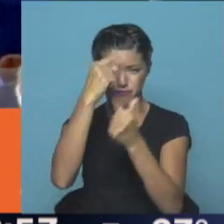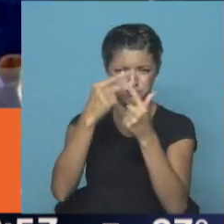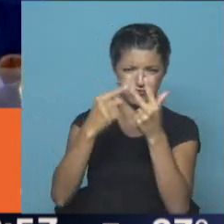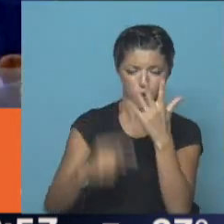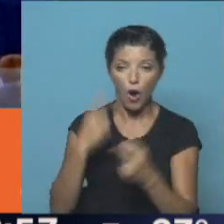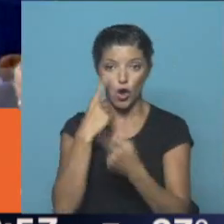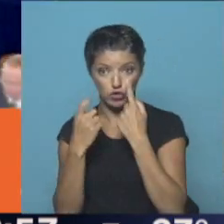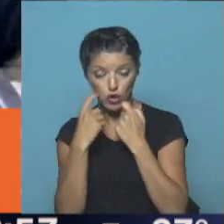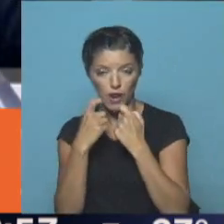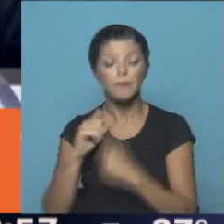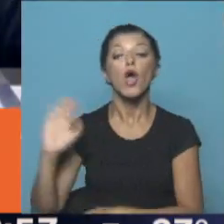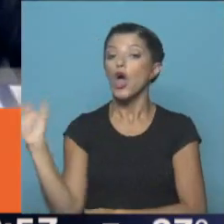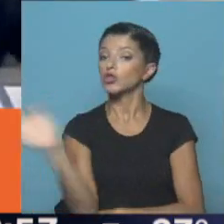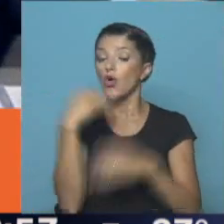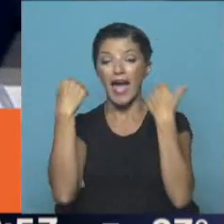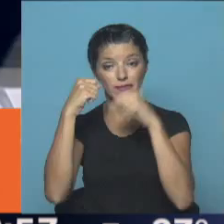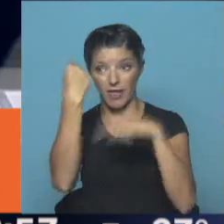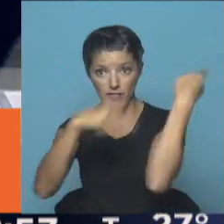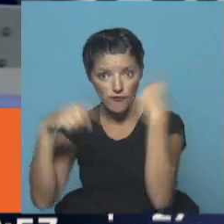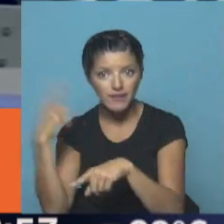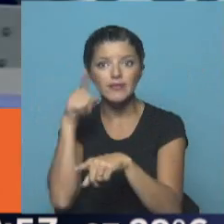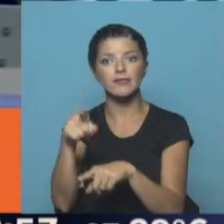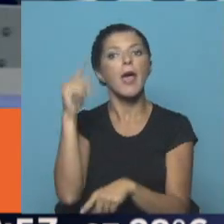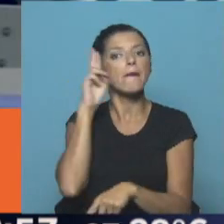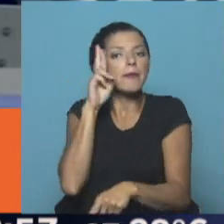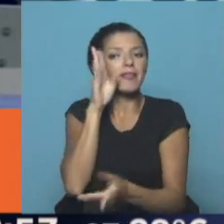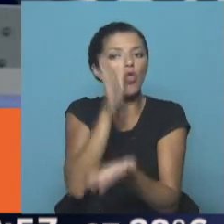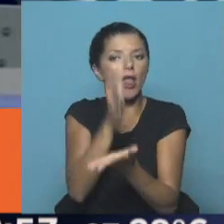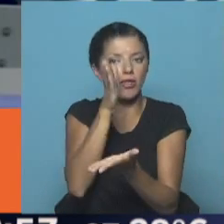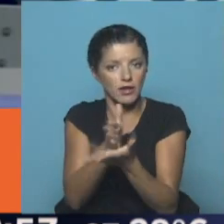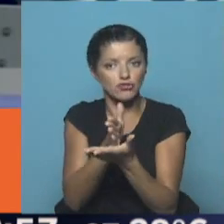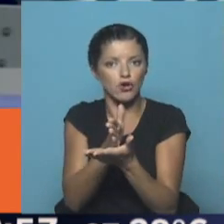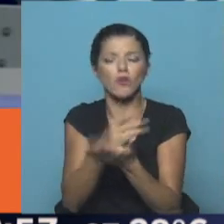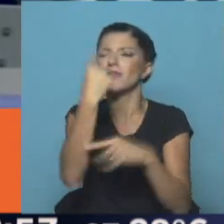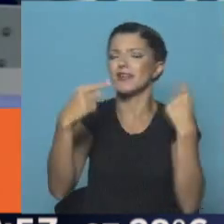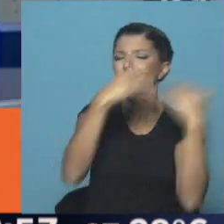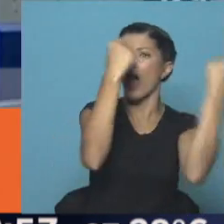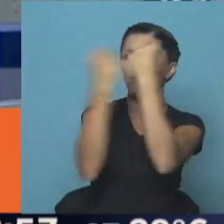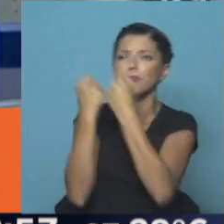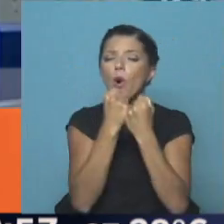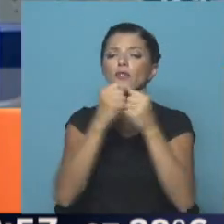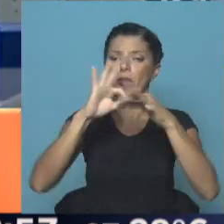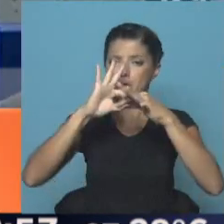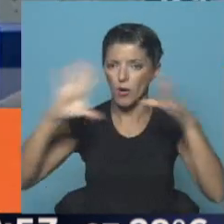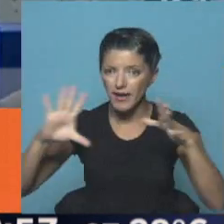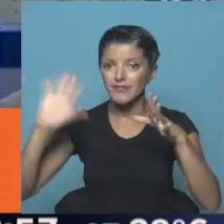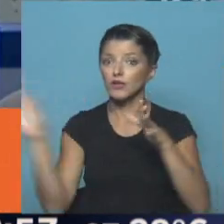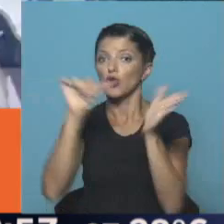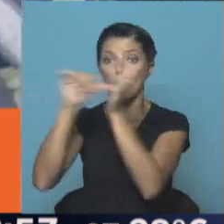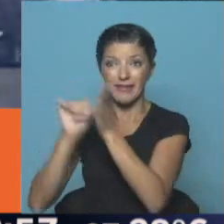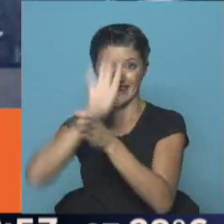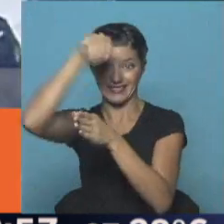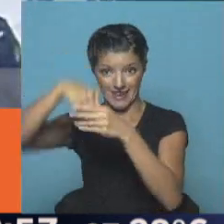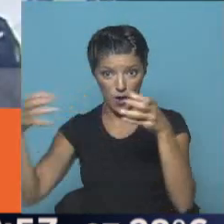sus actividades se basan en el Estado de Derecho, con tratados acordados democráticamente entre los países miembros.